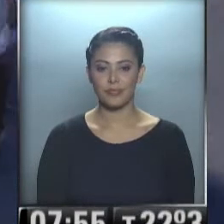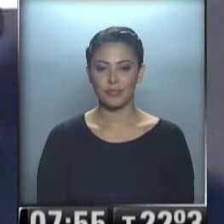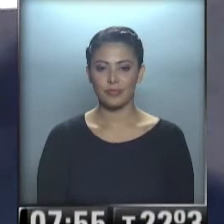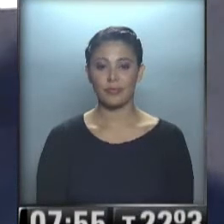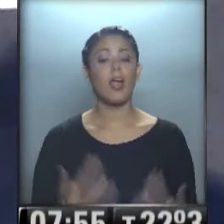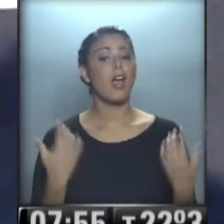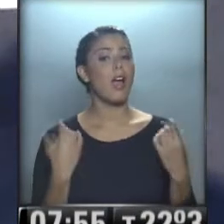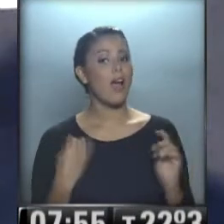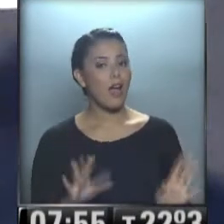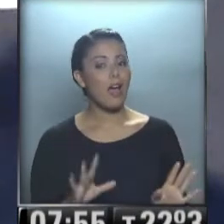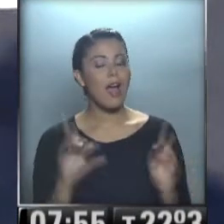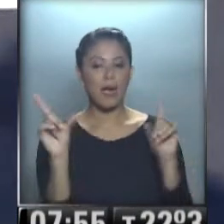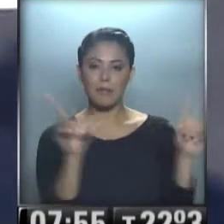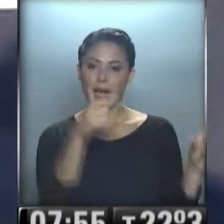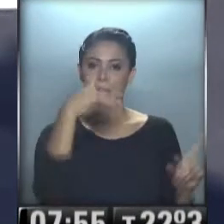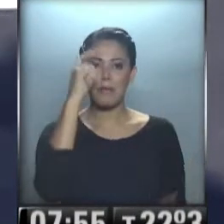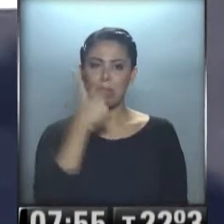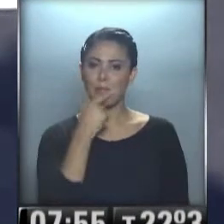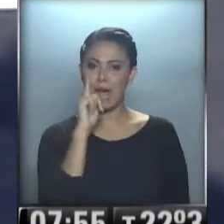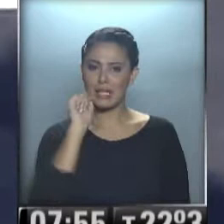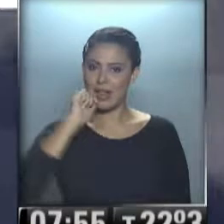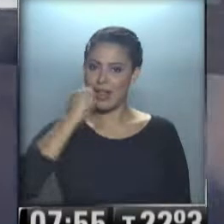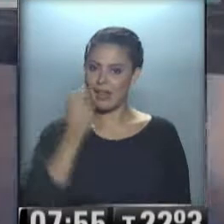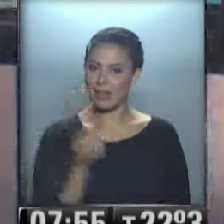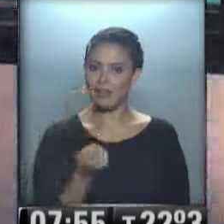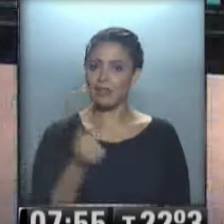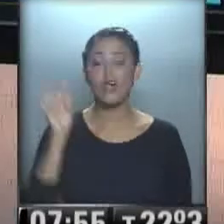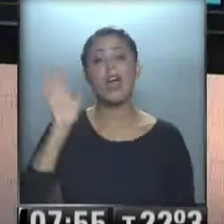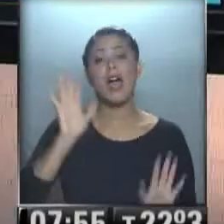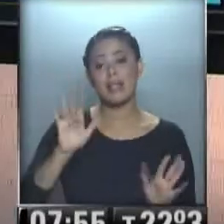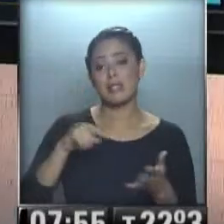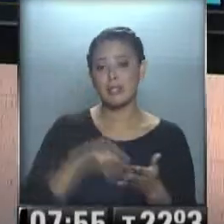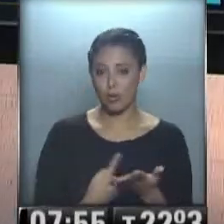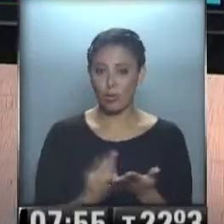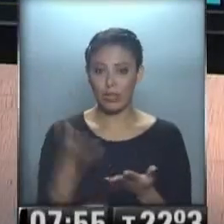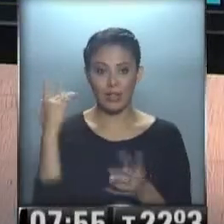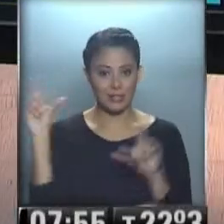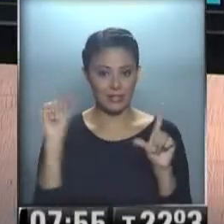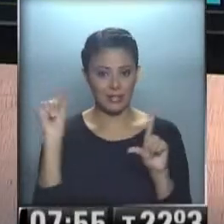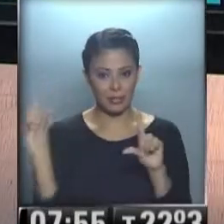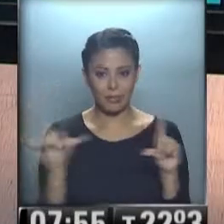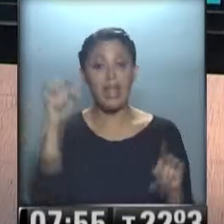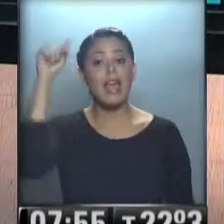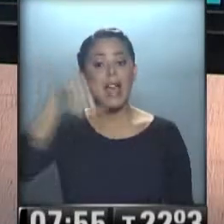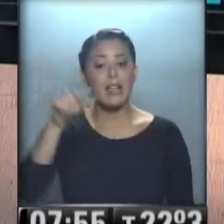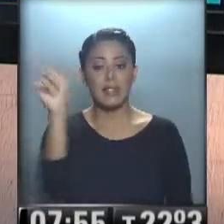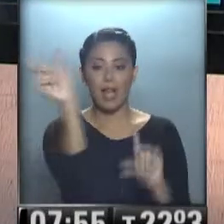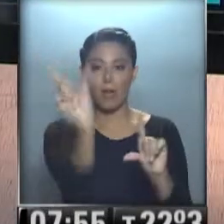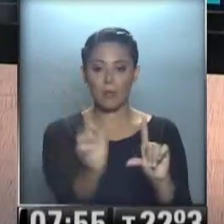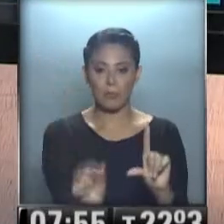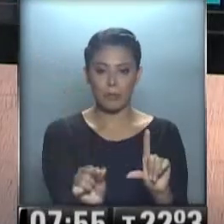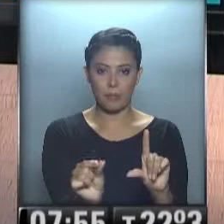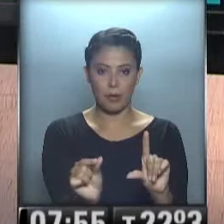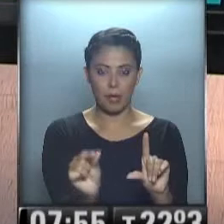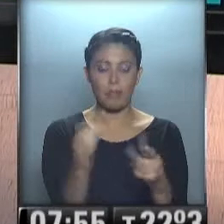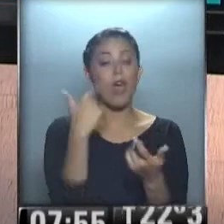Imágenes que veíamos con Messi, qué lindo. Y esa es nuestra ciudad allí. Y este es el mapa, que es